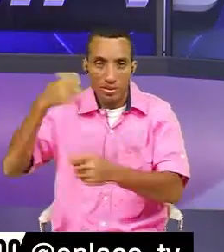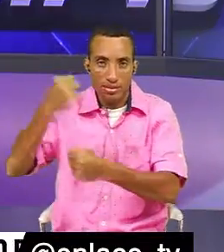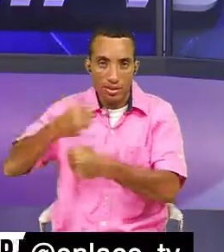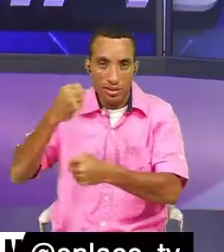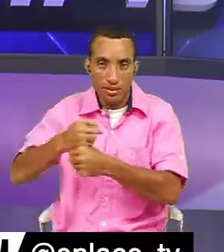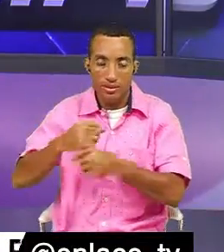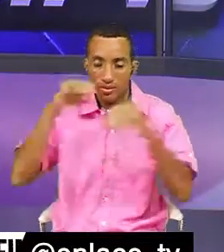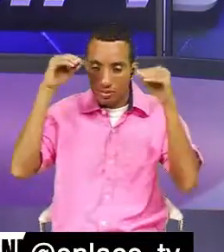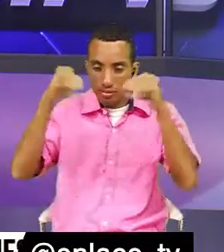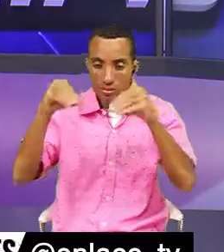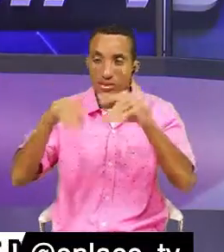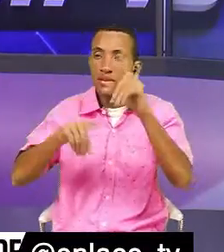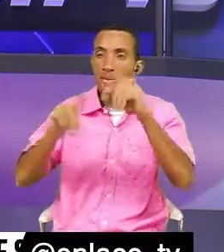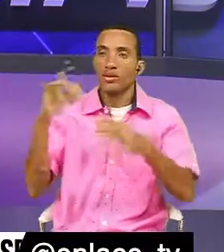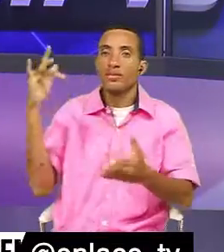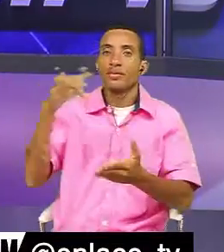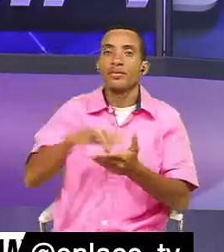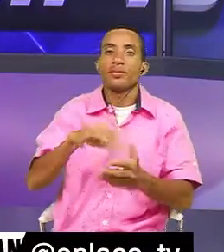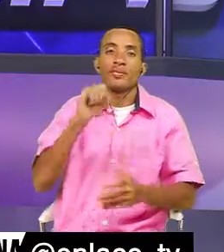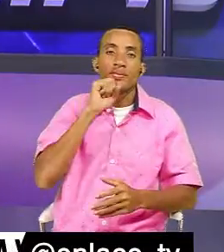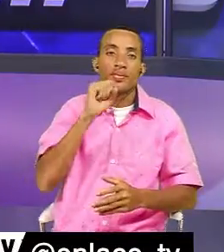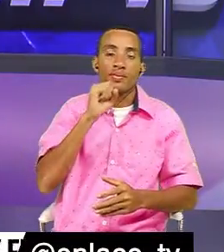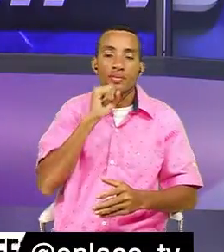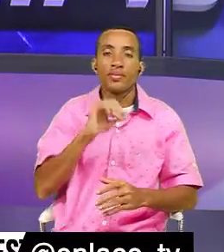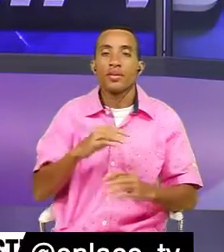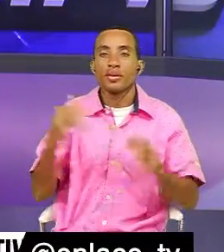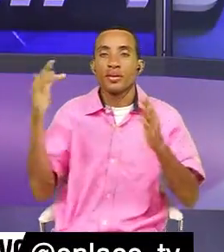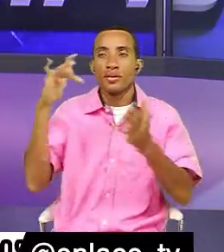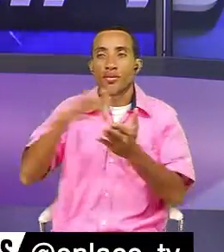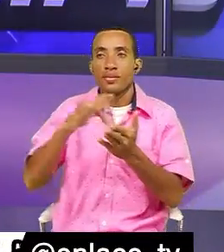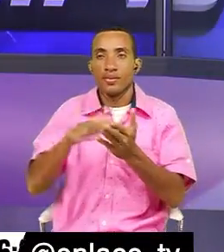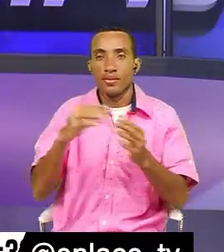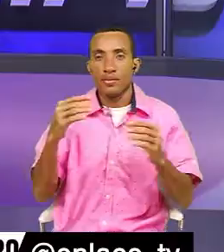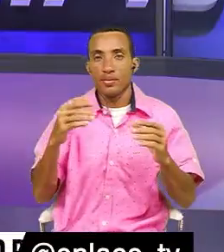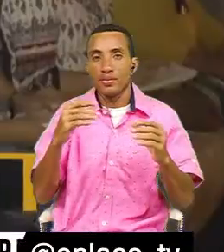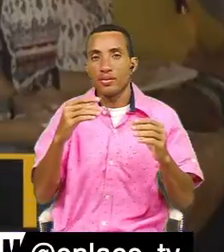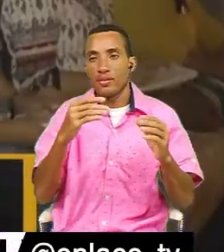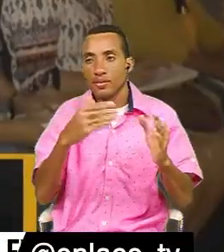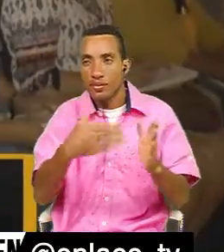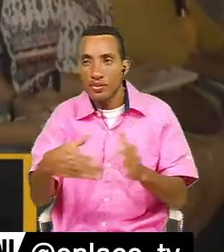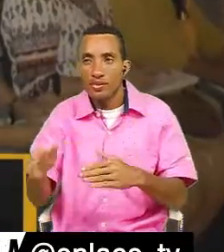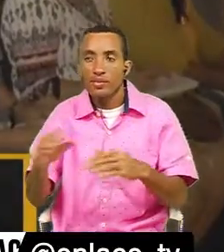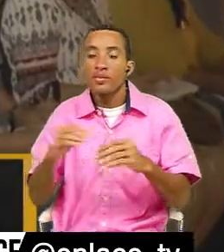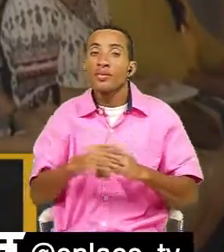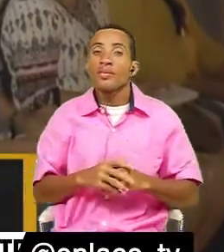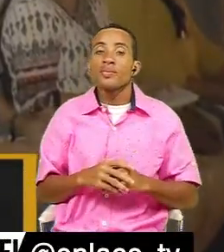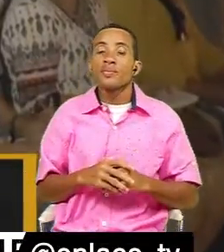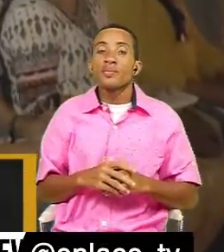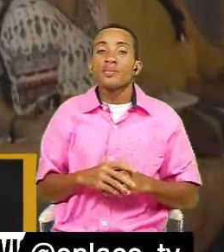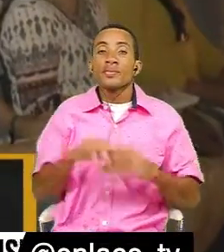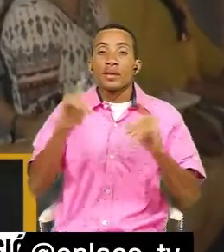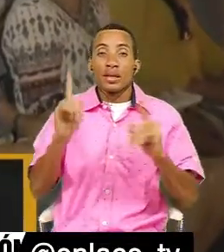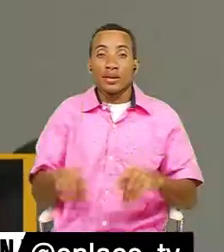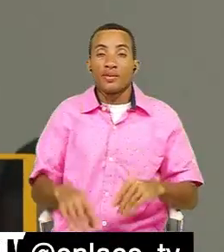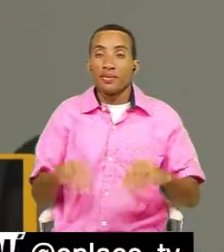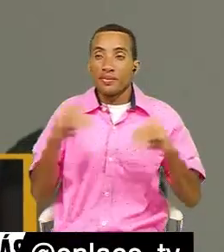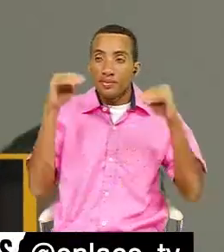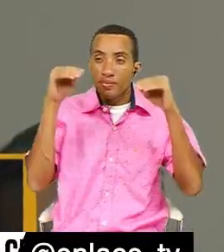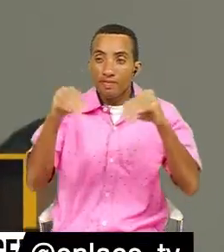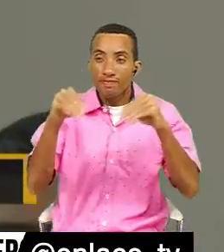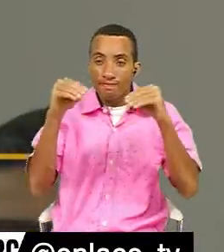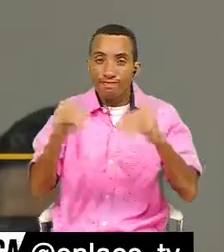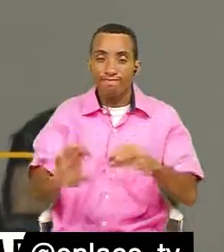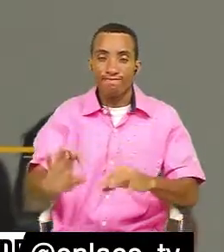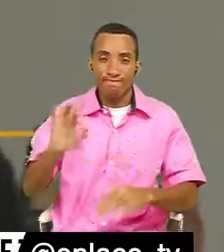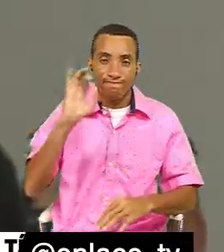provincia llegaron a Barranca Bermeja para participar de este seminario. Lo que se buscó en el escenario fue garantizar eficacia y eficiencia